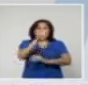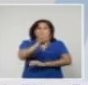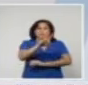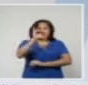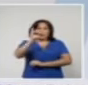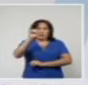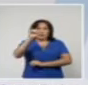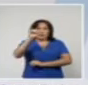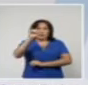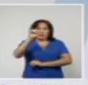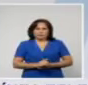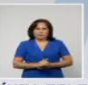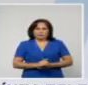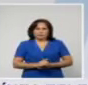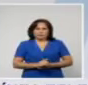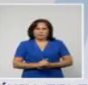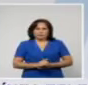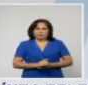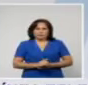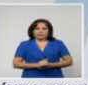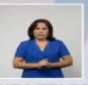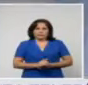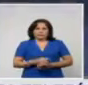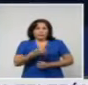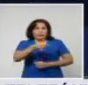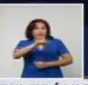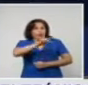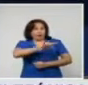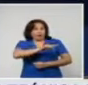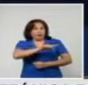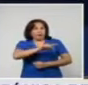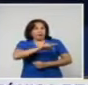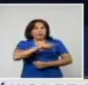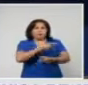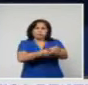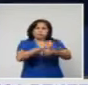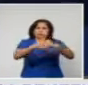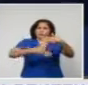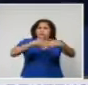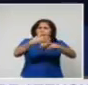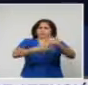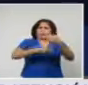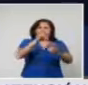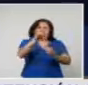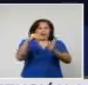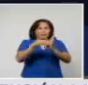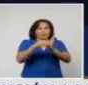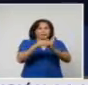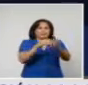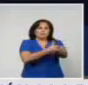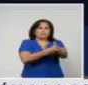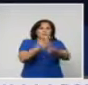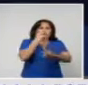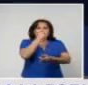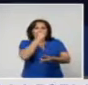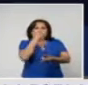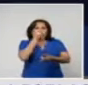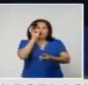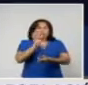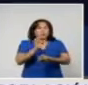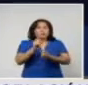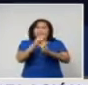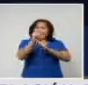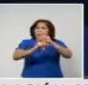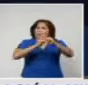6.466 personas. Ayer nuevamente se procesaron más de 3.000 muestras, cifra que debemos ir